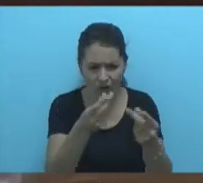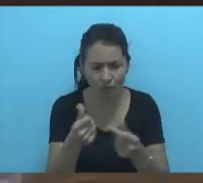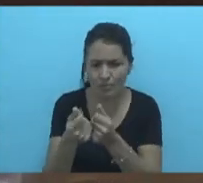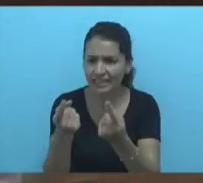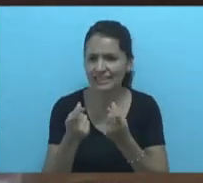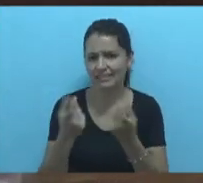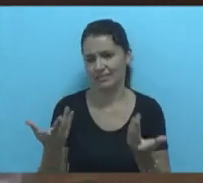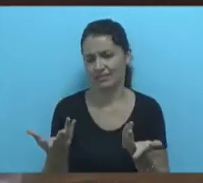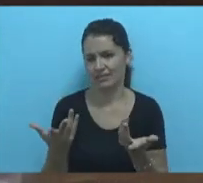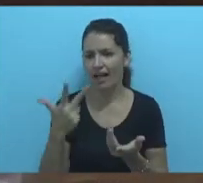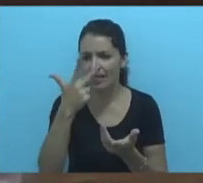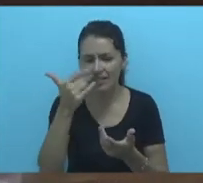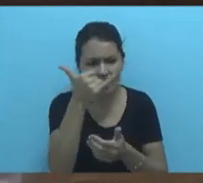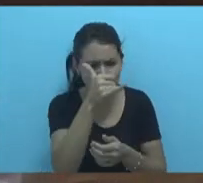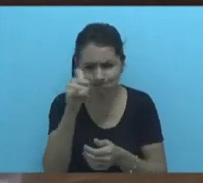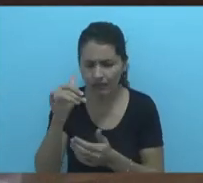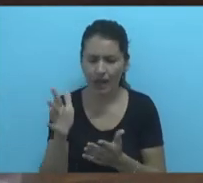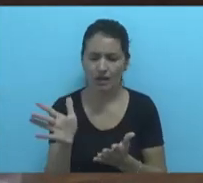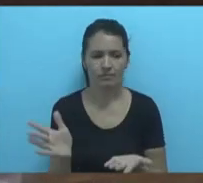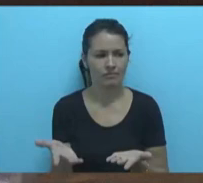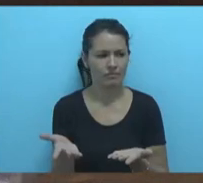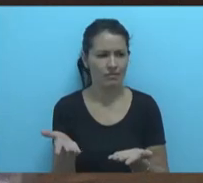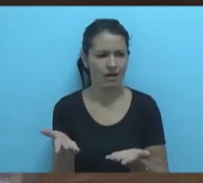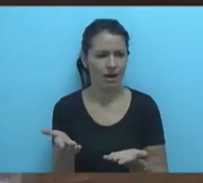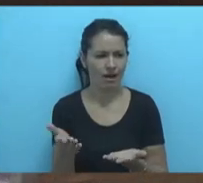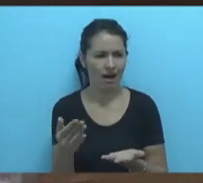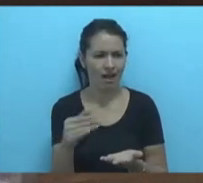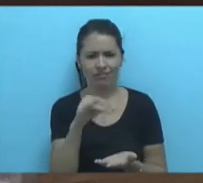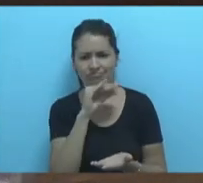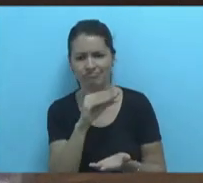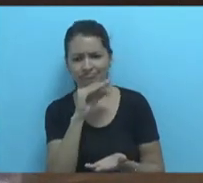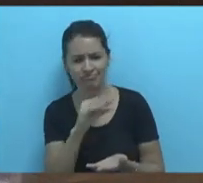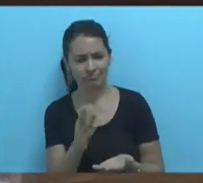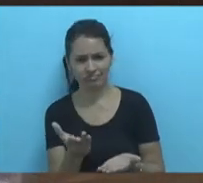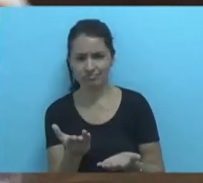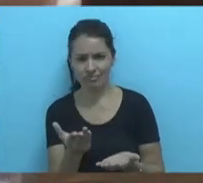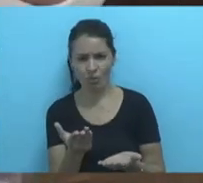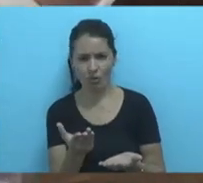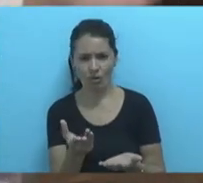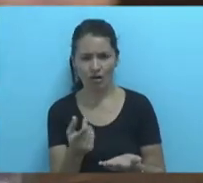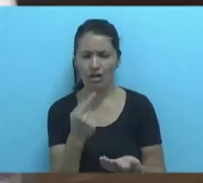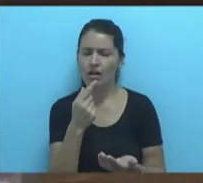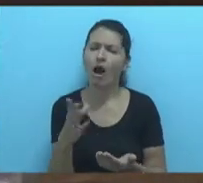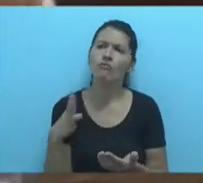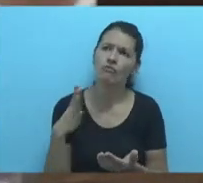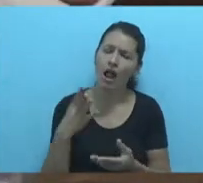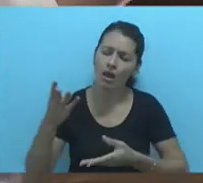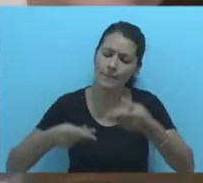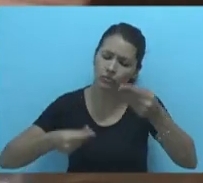Entonces, me parece que ya es una burla seguir poniendo excusas de que no está aprobado el